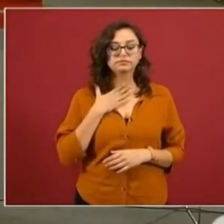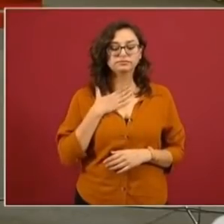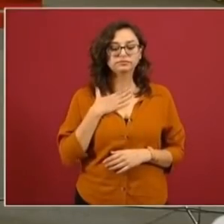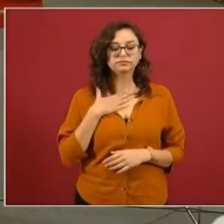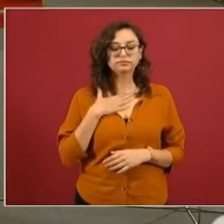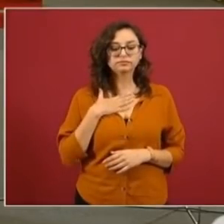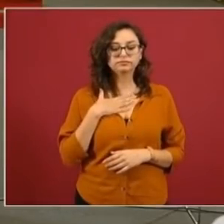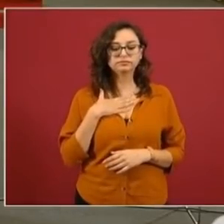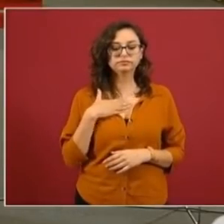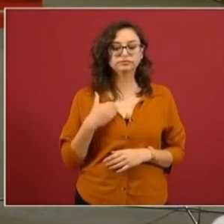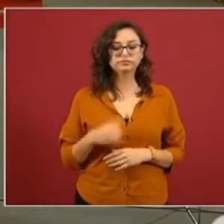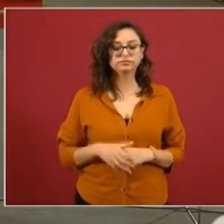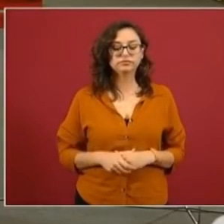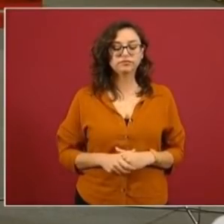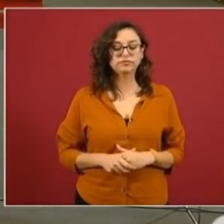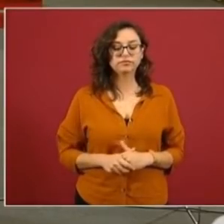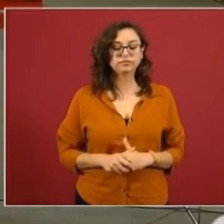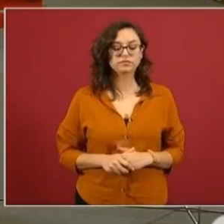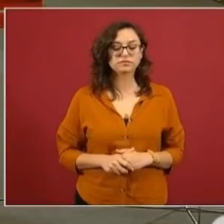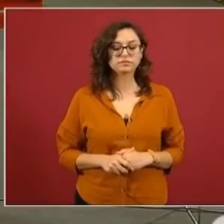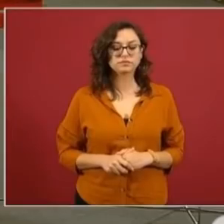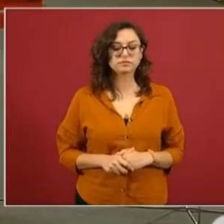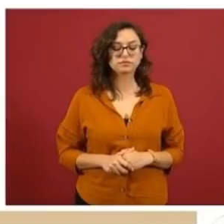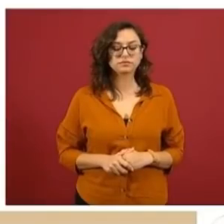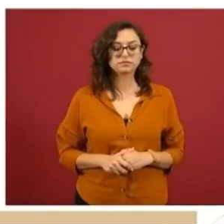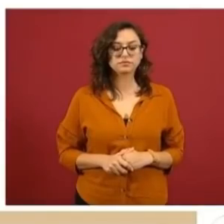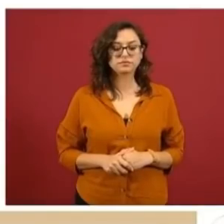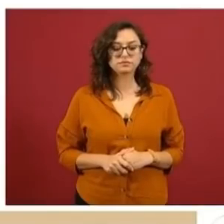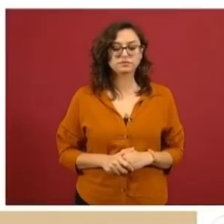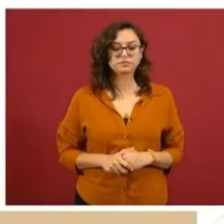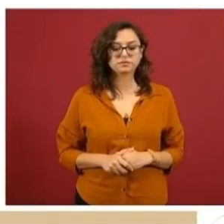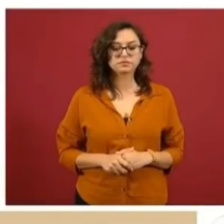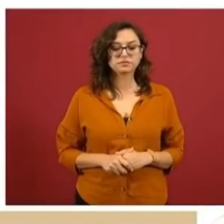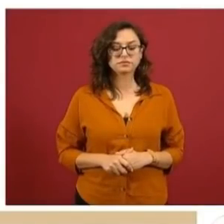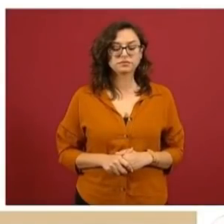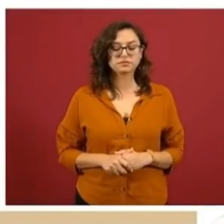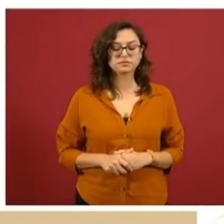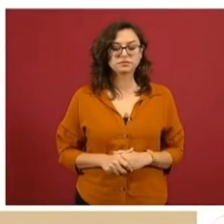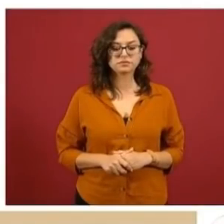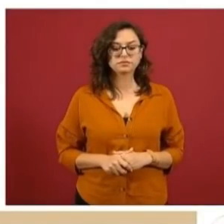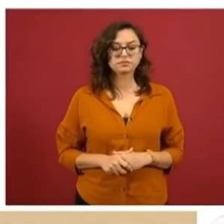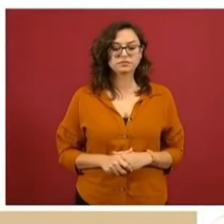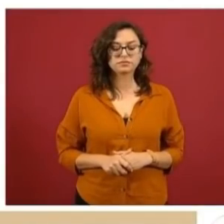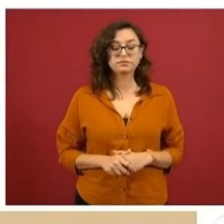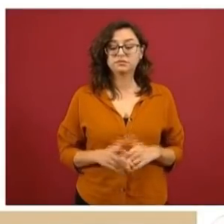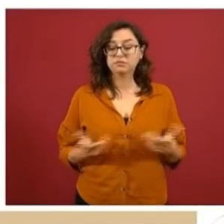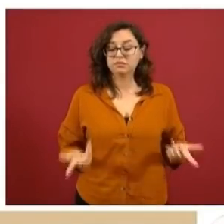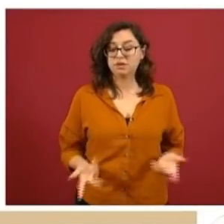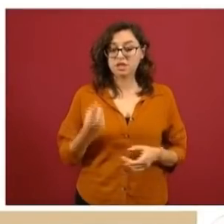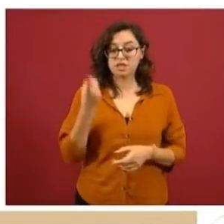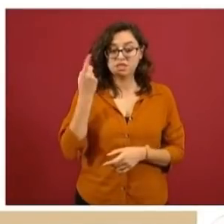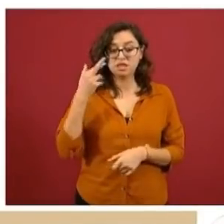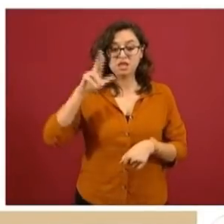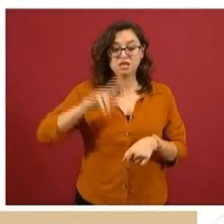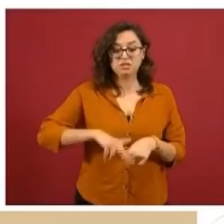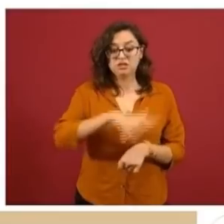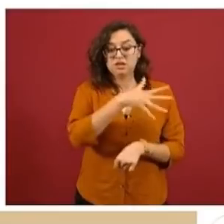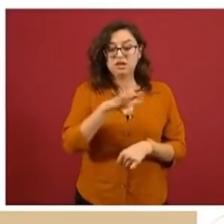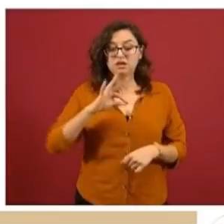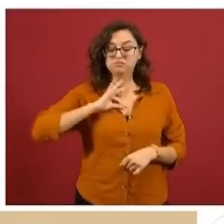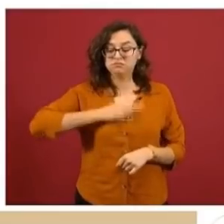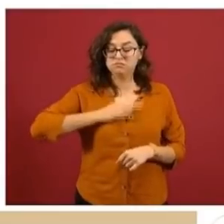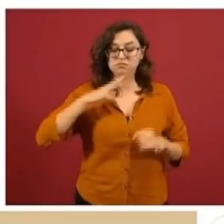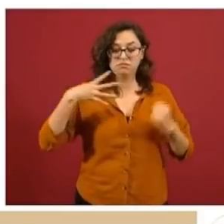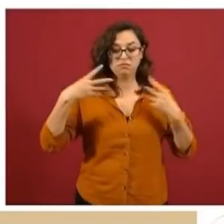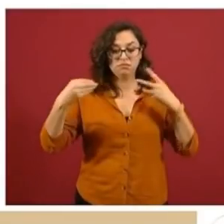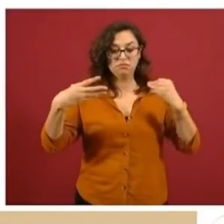Y bueno, ¿cuáles han sido las actividades que se realizaron desde la Dirección General de Epidemiología en coordinación tanto con